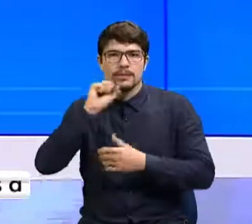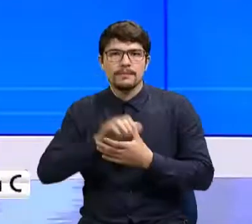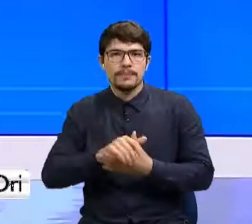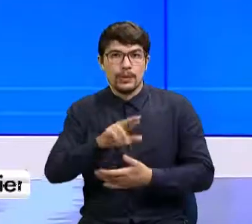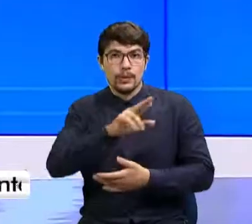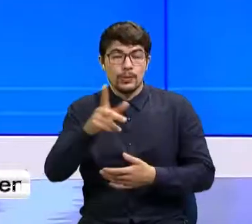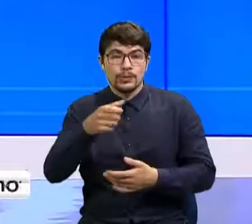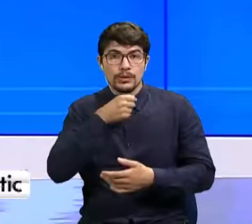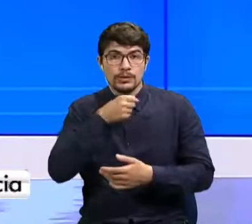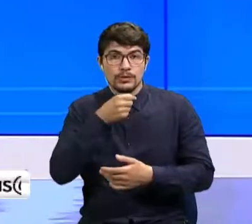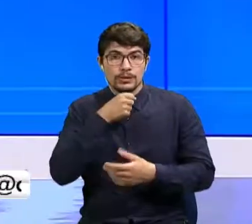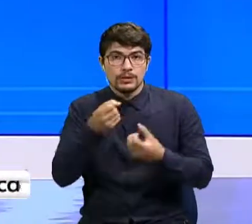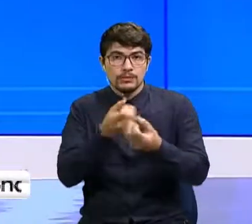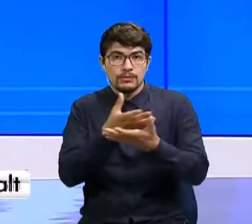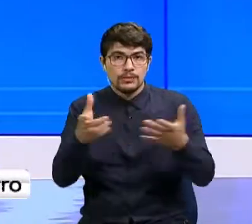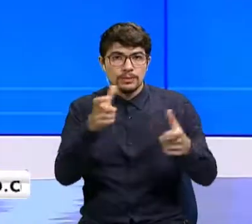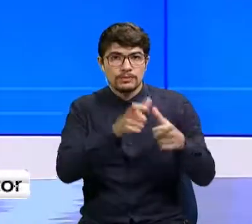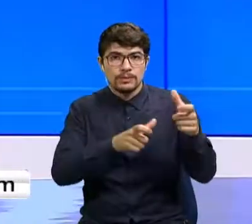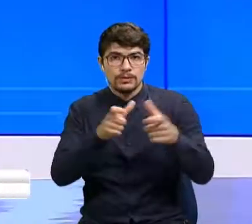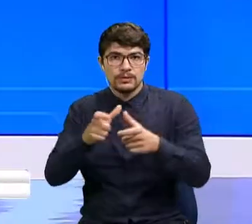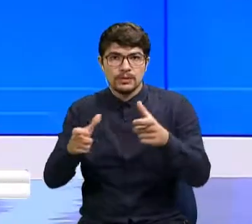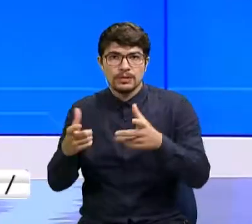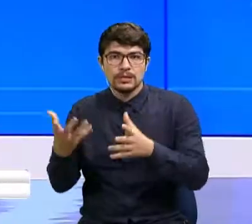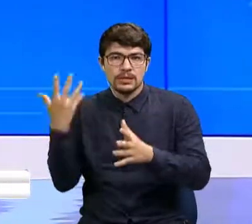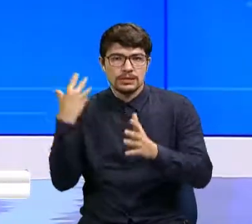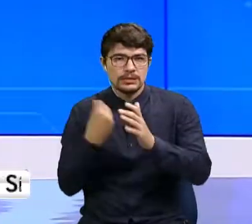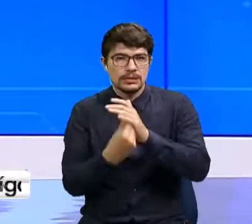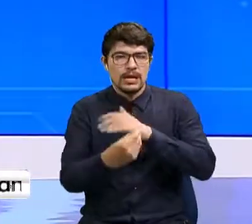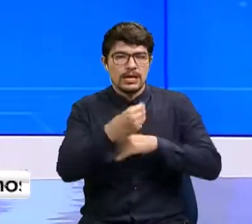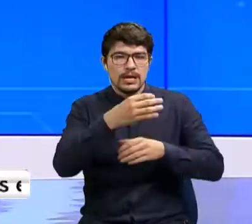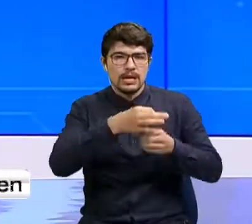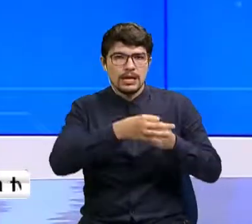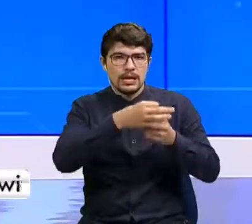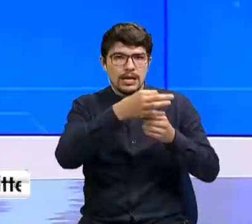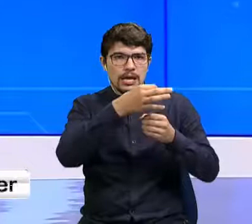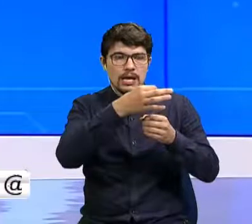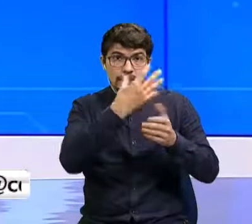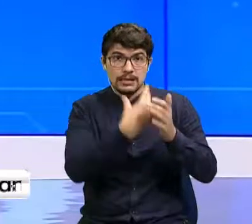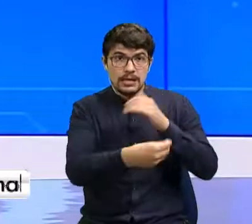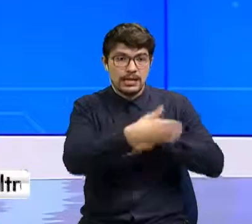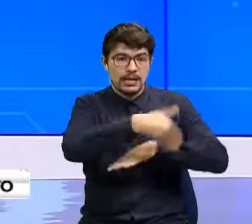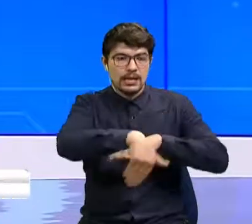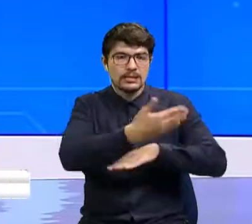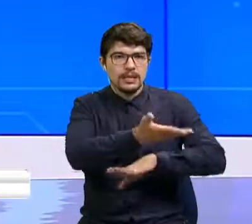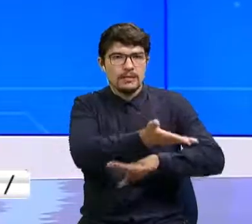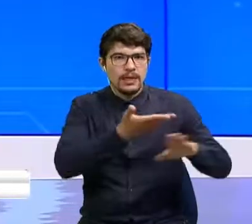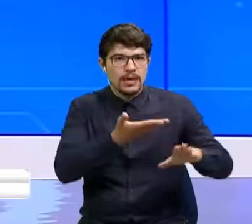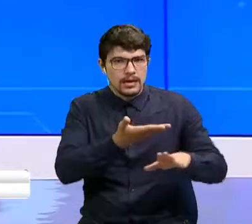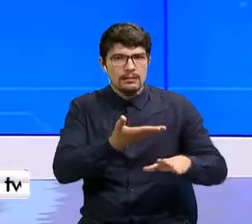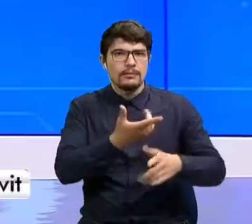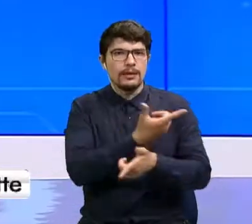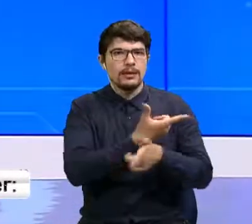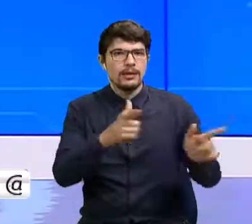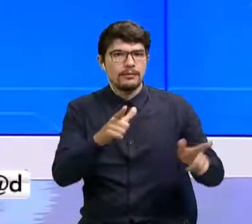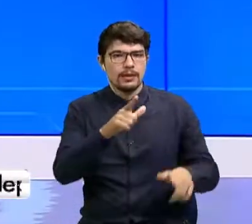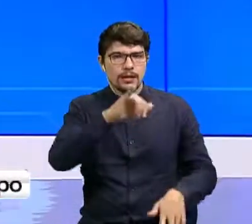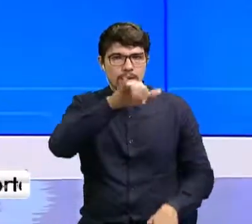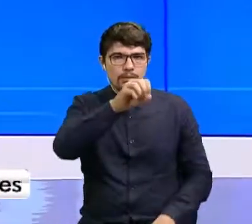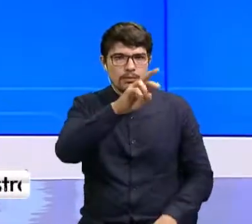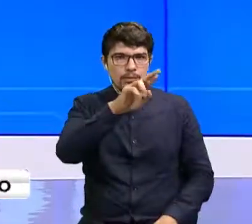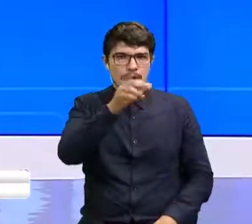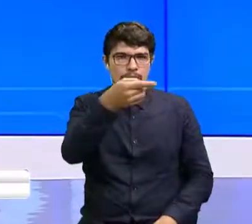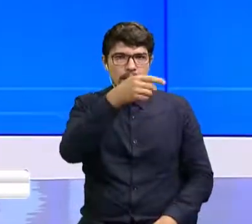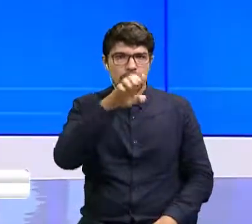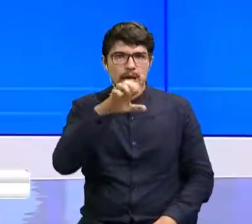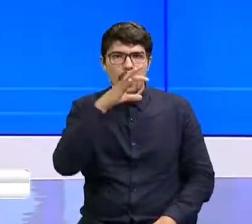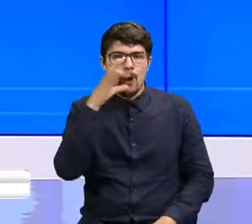Y en otras noticias, decenas de convencionistas salieron a las calles de su municipio para exigir la liberación de Jorge Elí Sanguino y de todos los